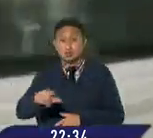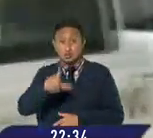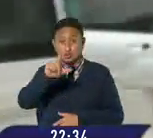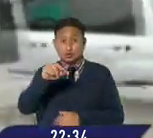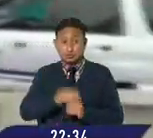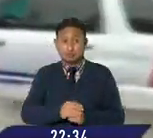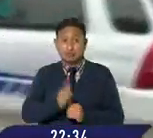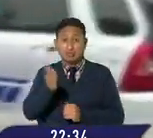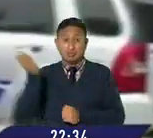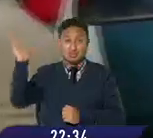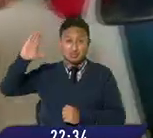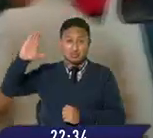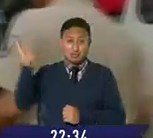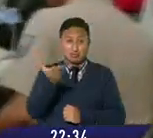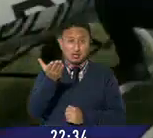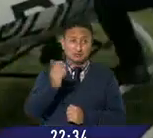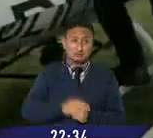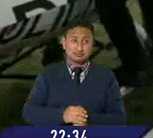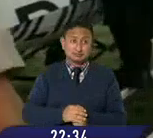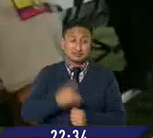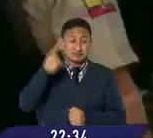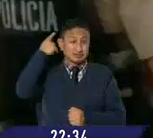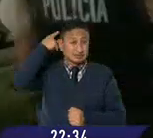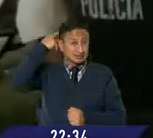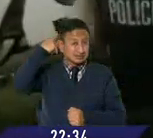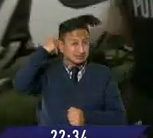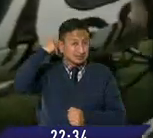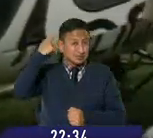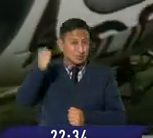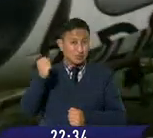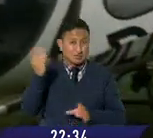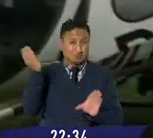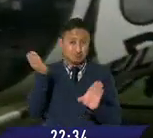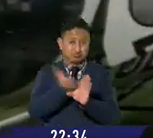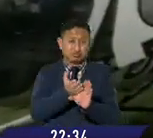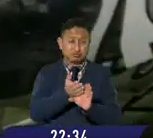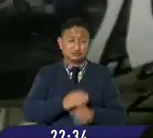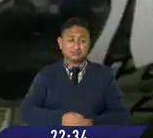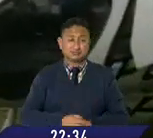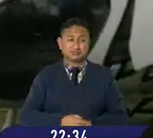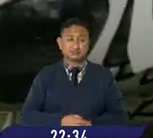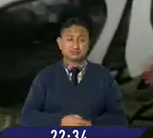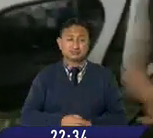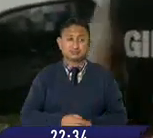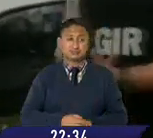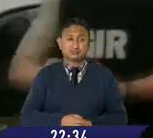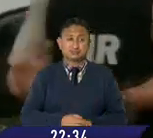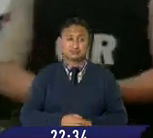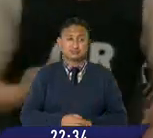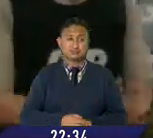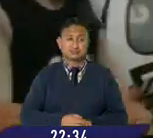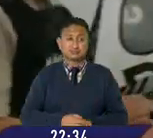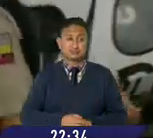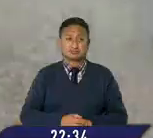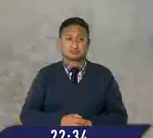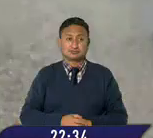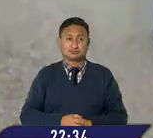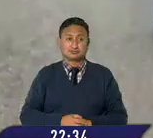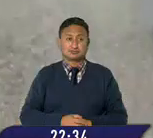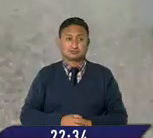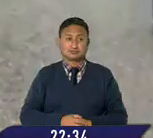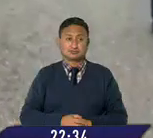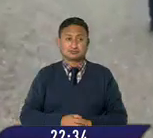20 centímetros causó graves daños, que hoy se encuentra postrado en una cama, informó Marilyn